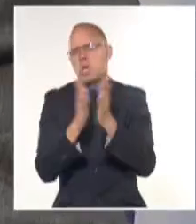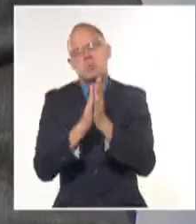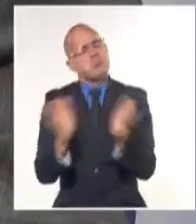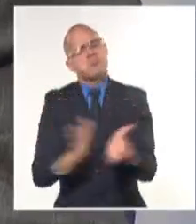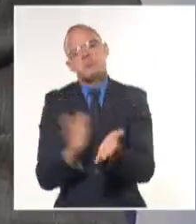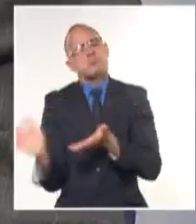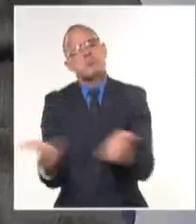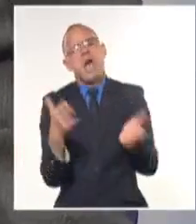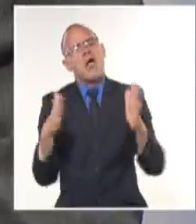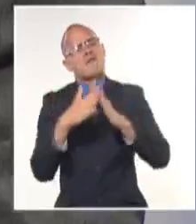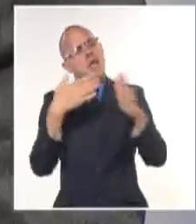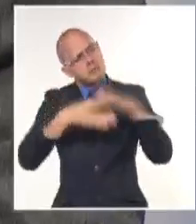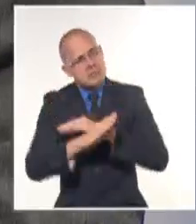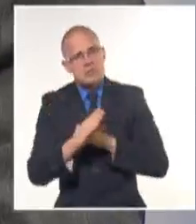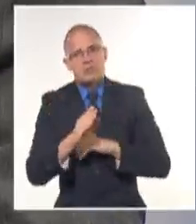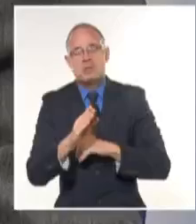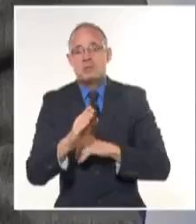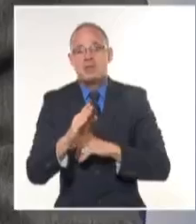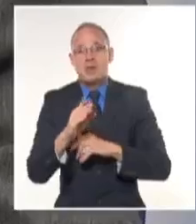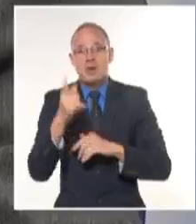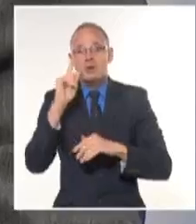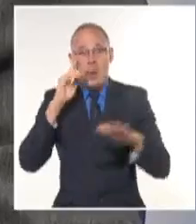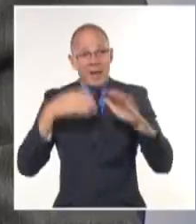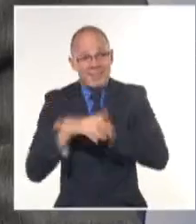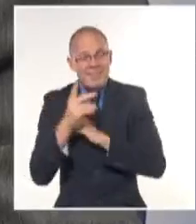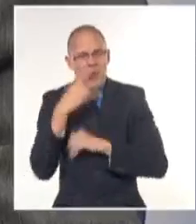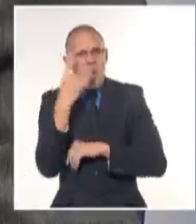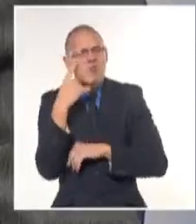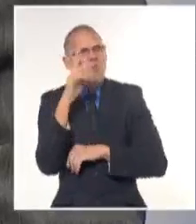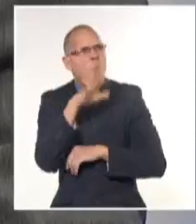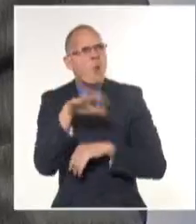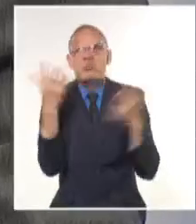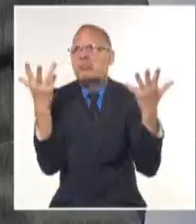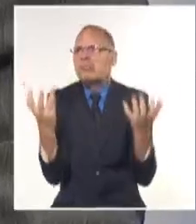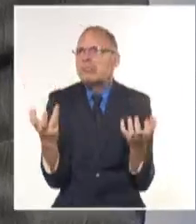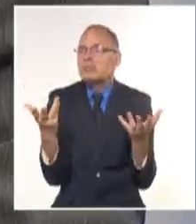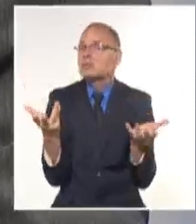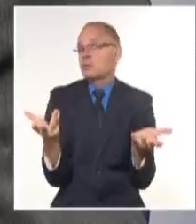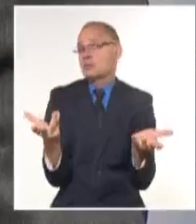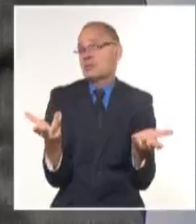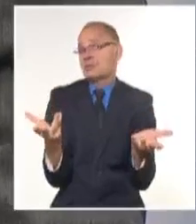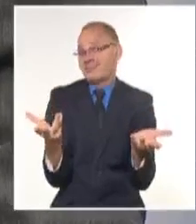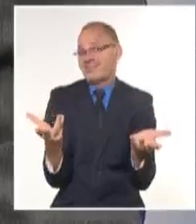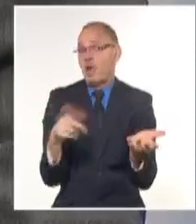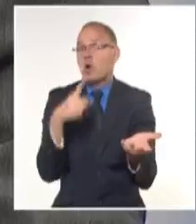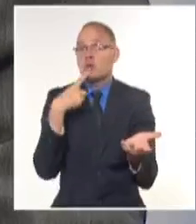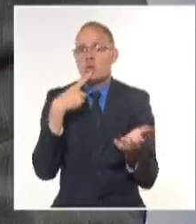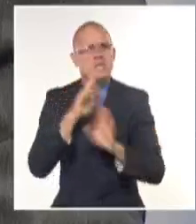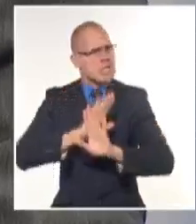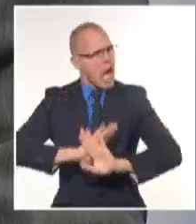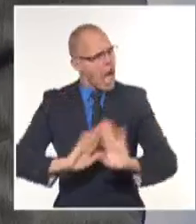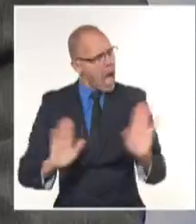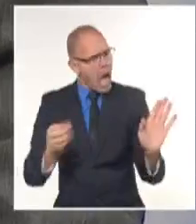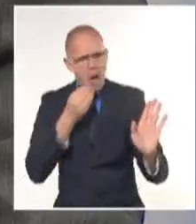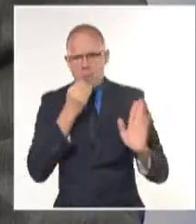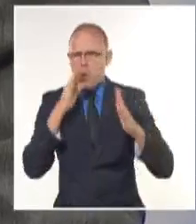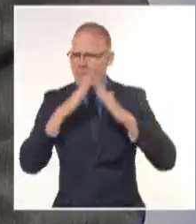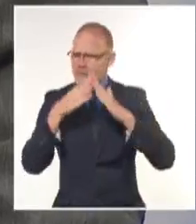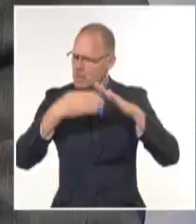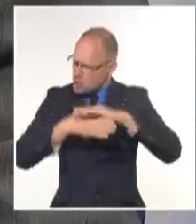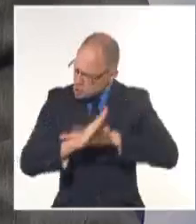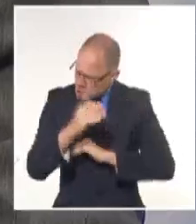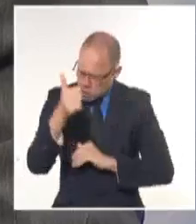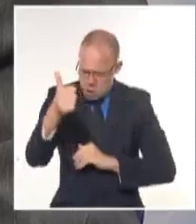no lo están, que están en esas condiciones que usted decía, y que tiene consecuencias, porque a usted declarar habitable, un funcionario de la vivienda, declarar